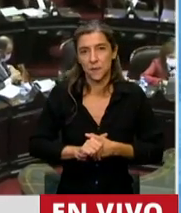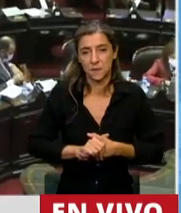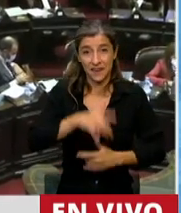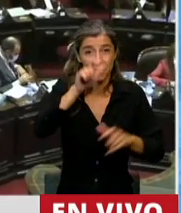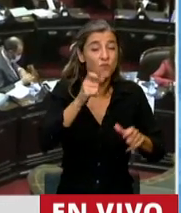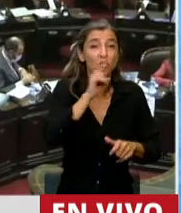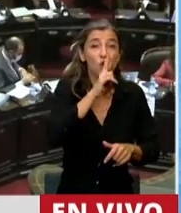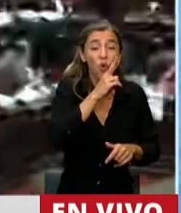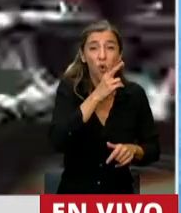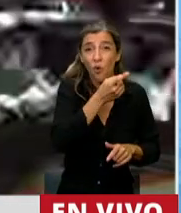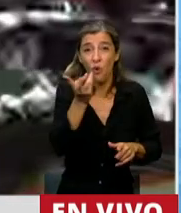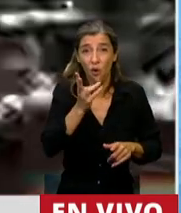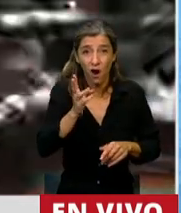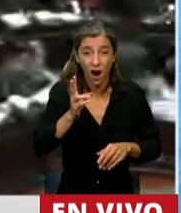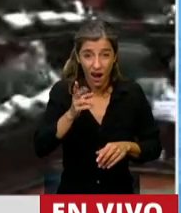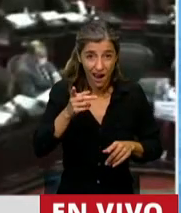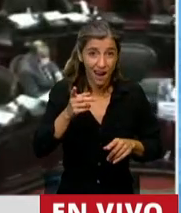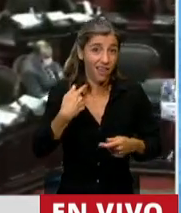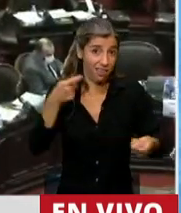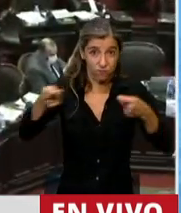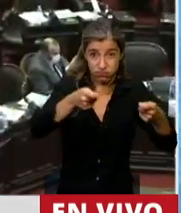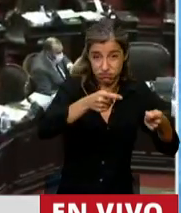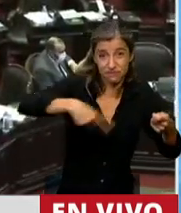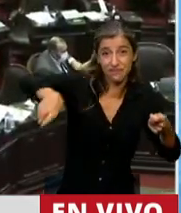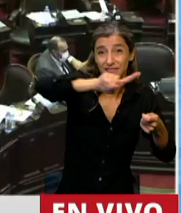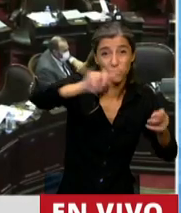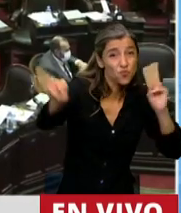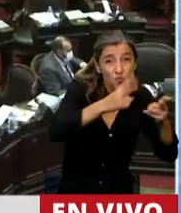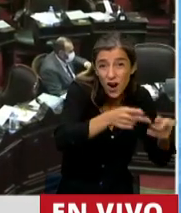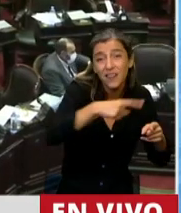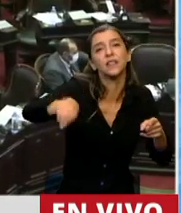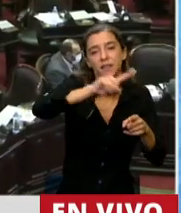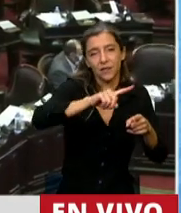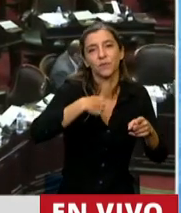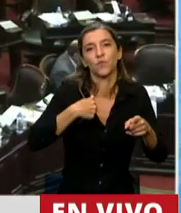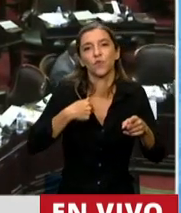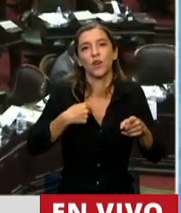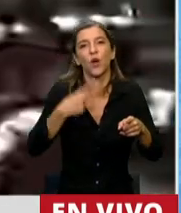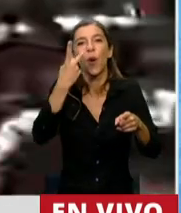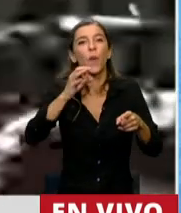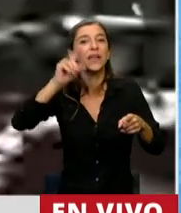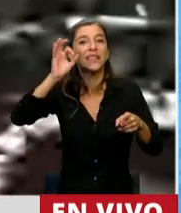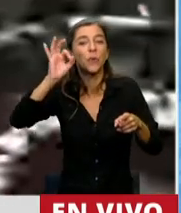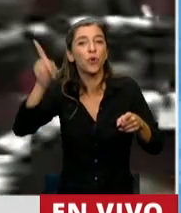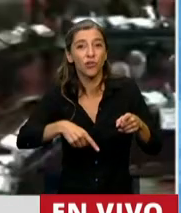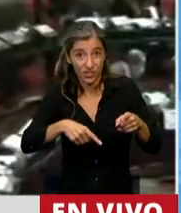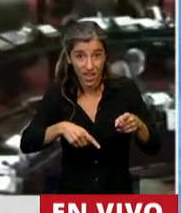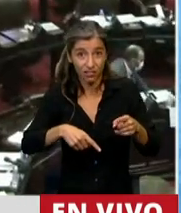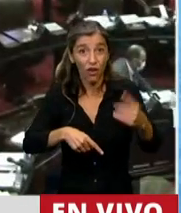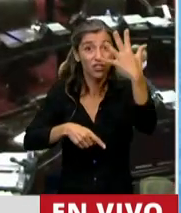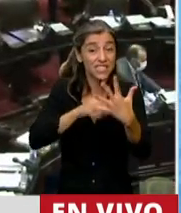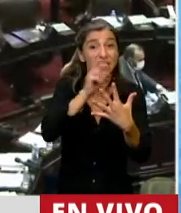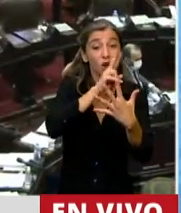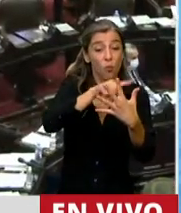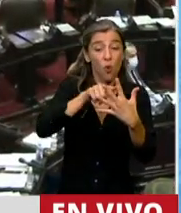sino que estos femicidios, muchos de los femicidios, el 20%, uno cada cinco, son perpetrados por